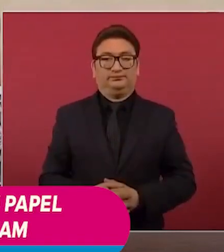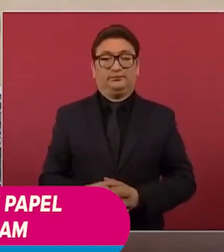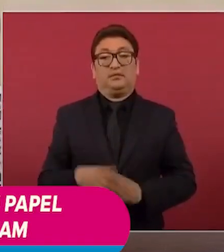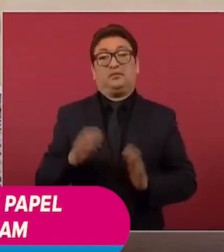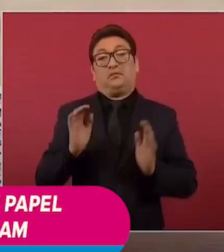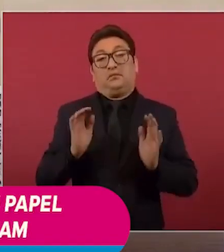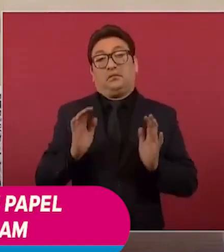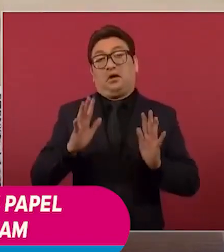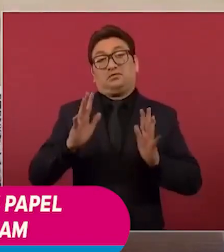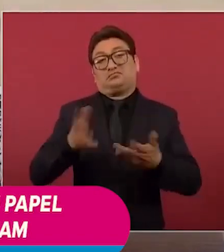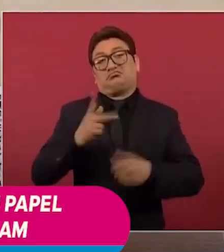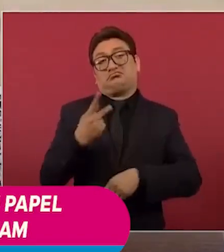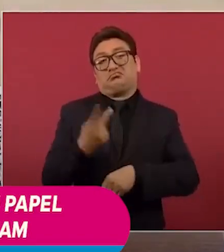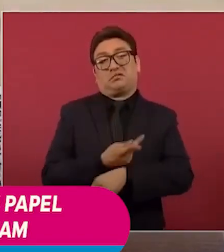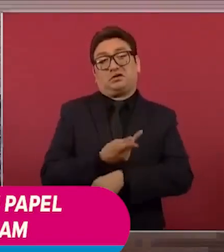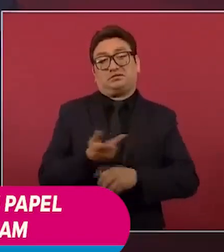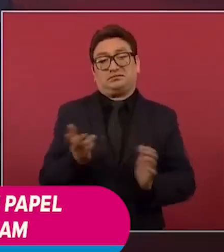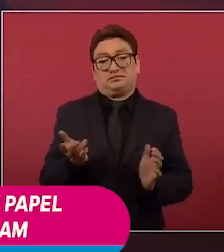pasa.